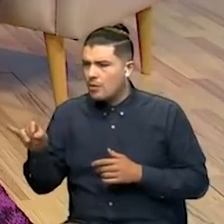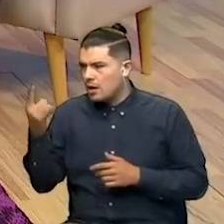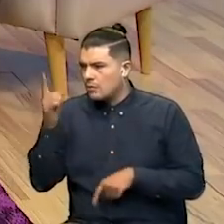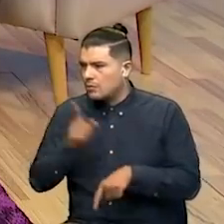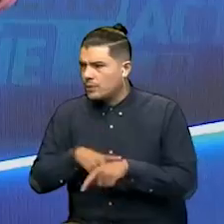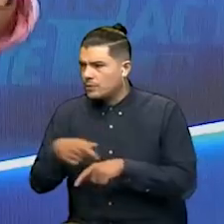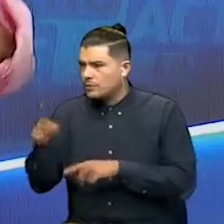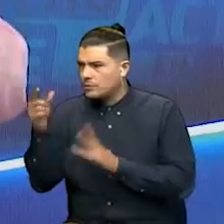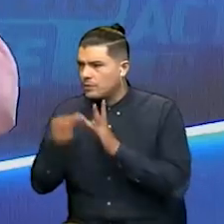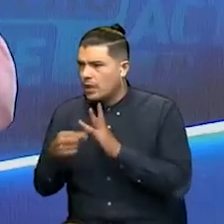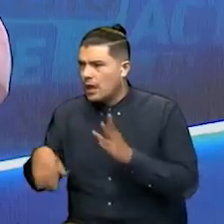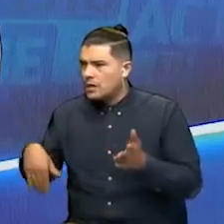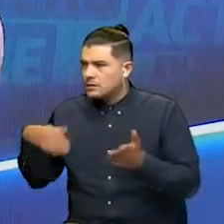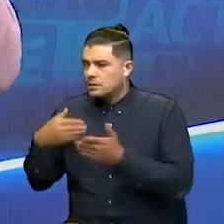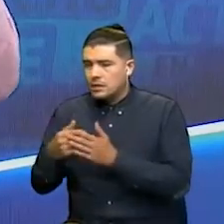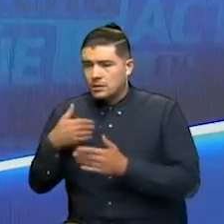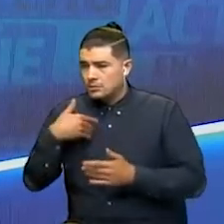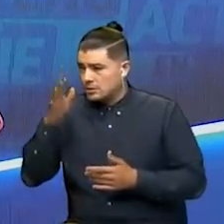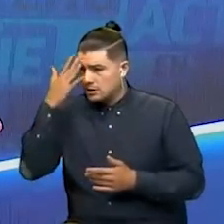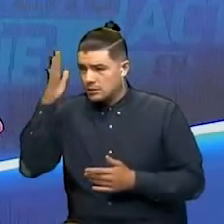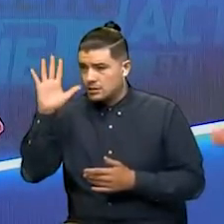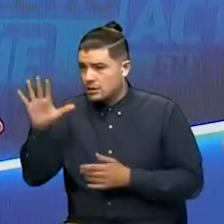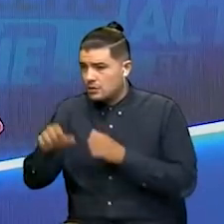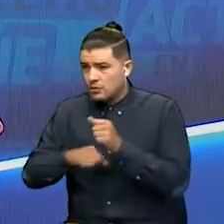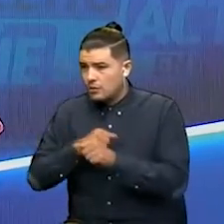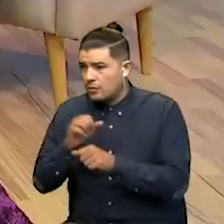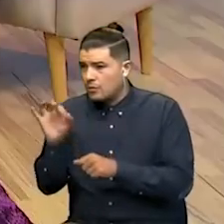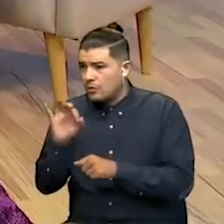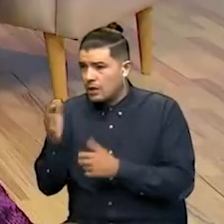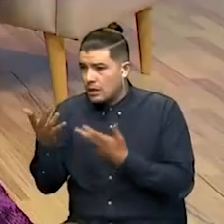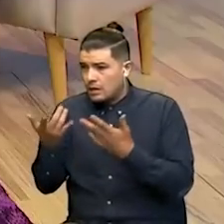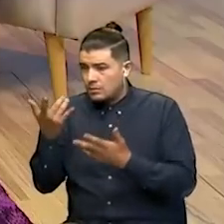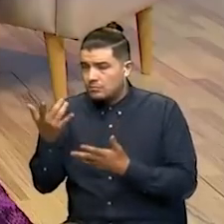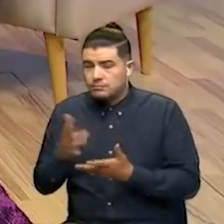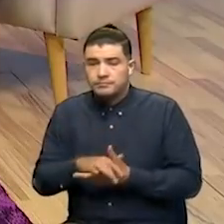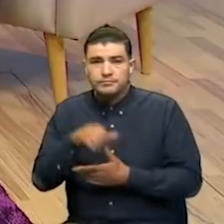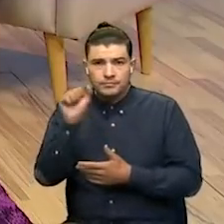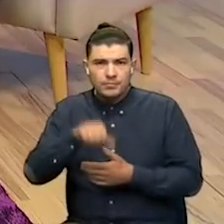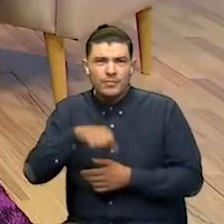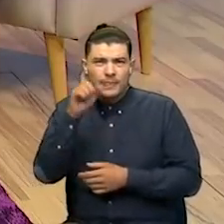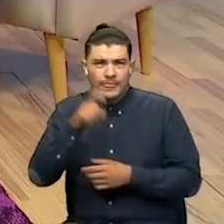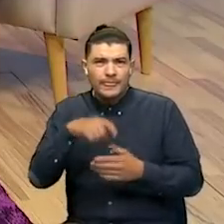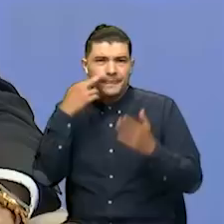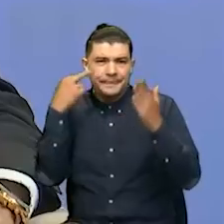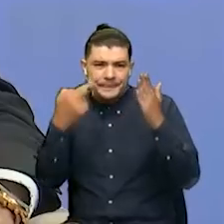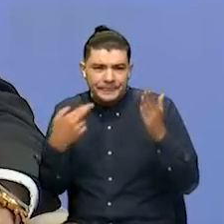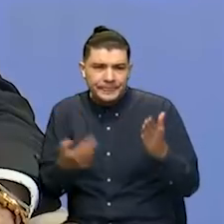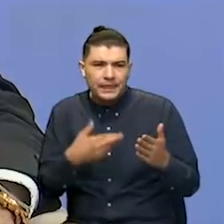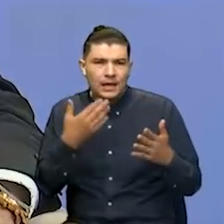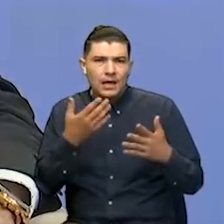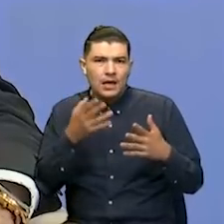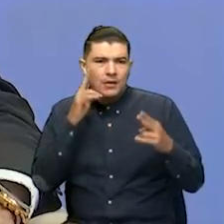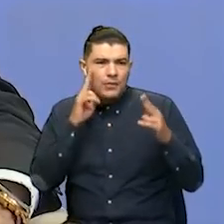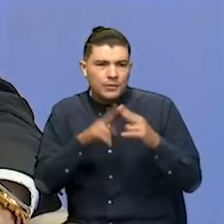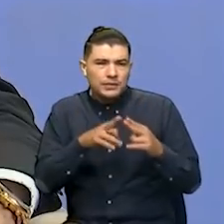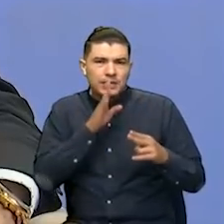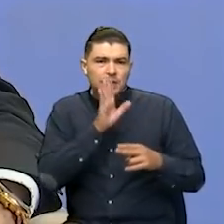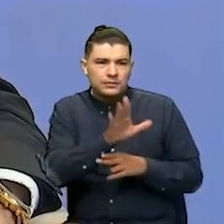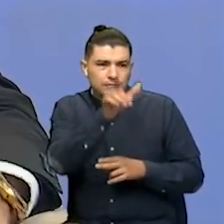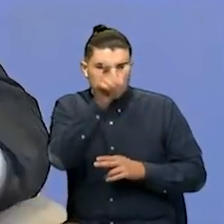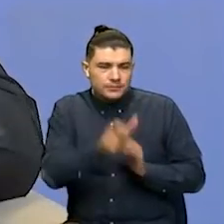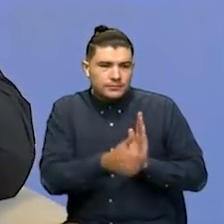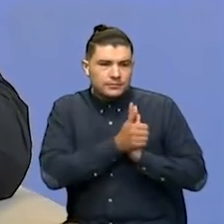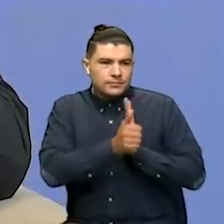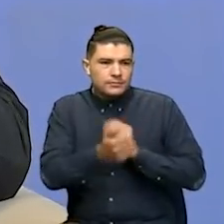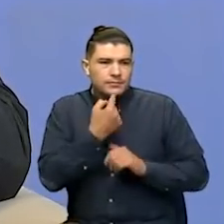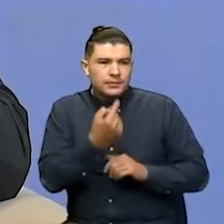se casaron hasta, no sé, los 5 o 10 años que lleven de matrimonio? Sí, claro, ahí se tendría que hacer un peritazgo, establecer que un experto concretamente